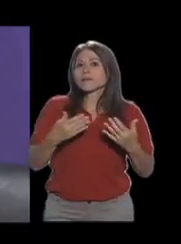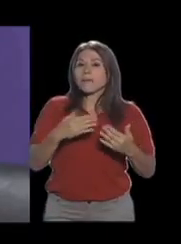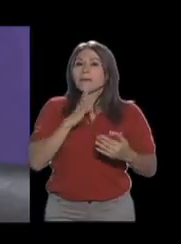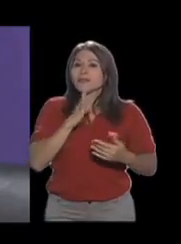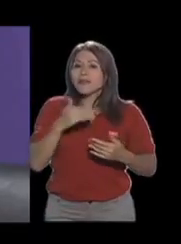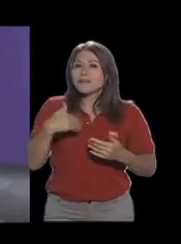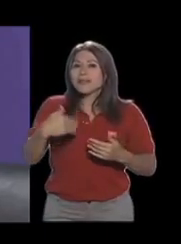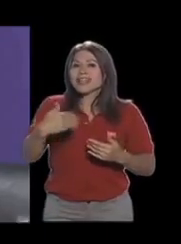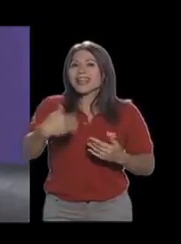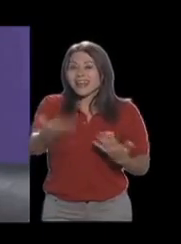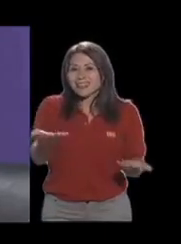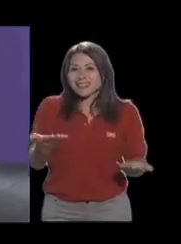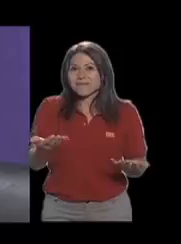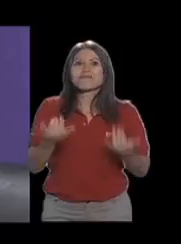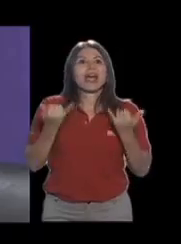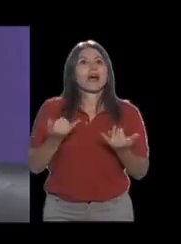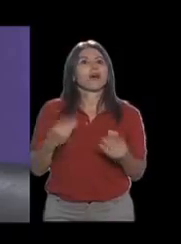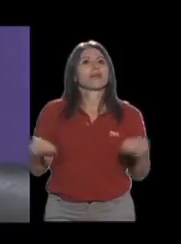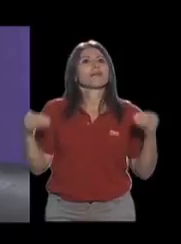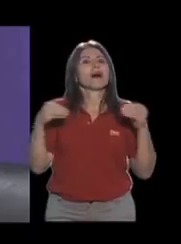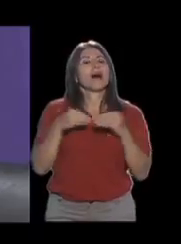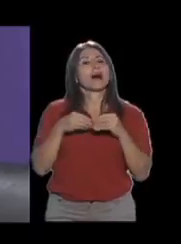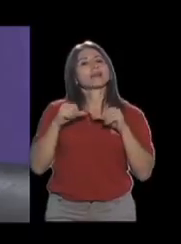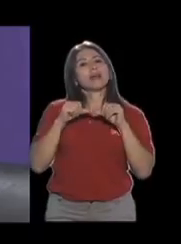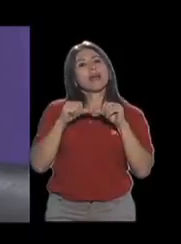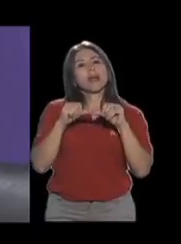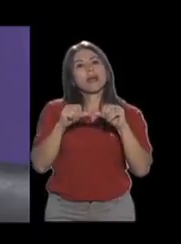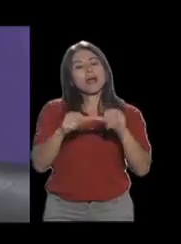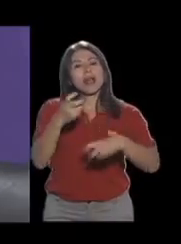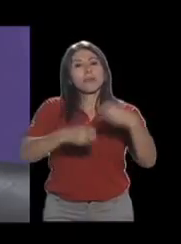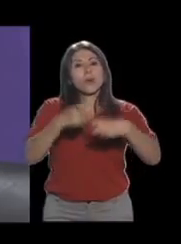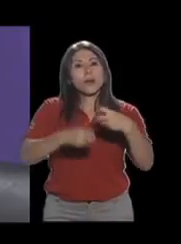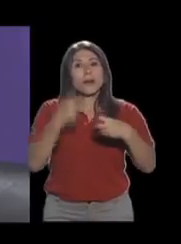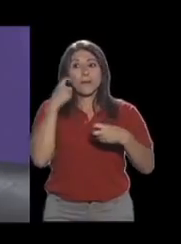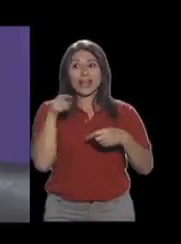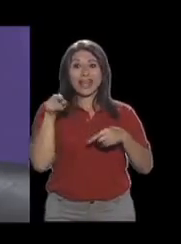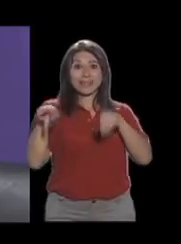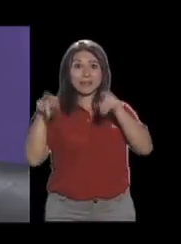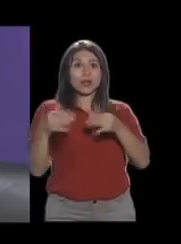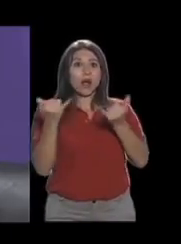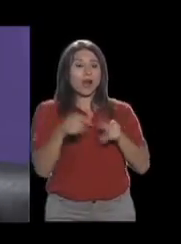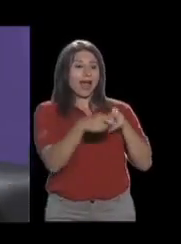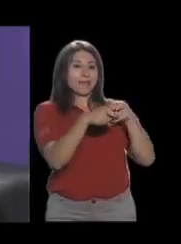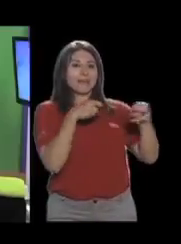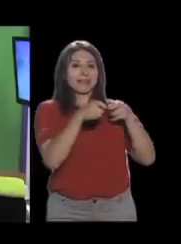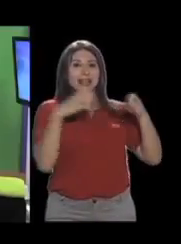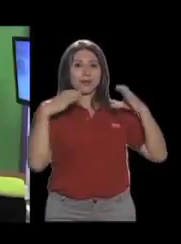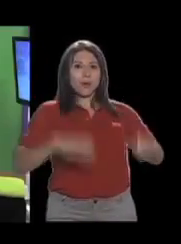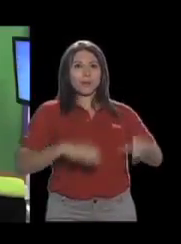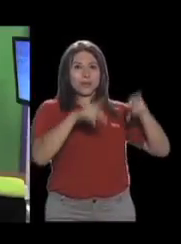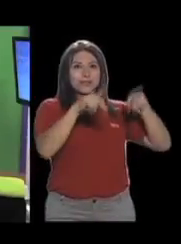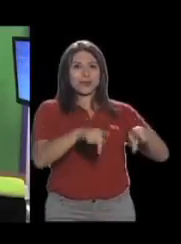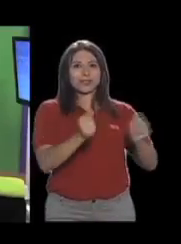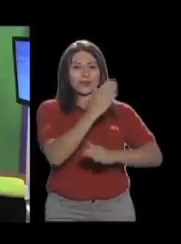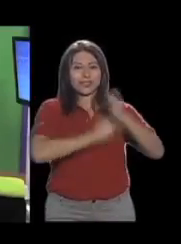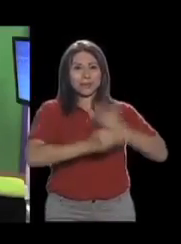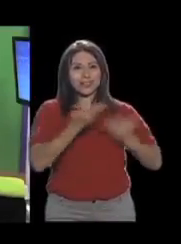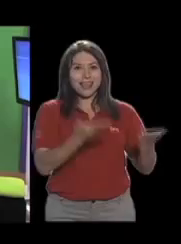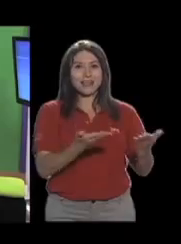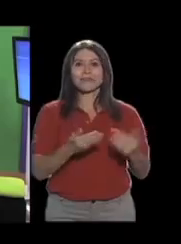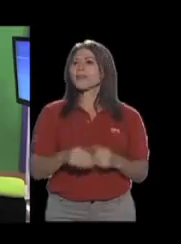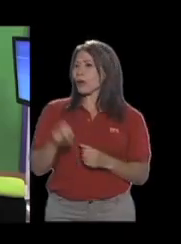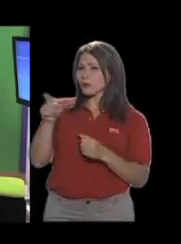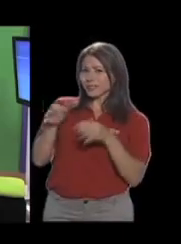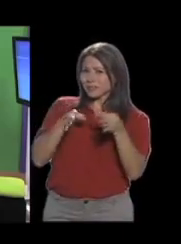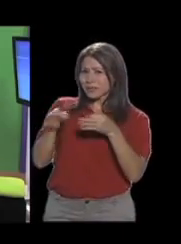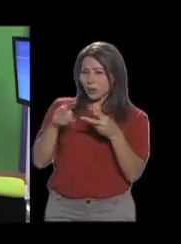que se ha estirado, ¿verdad?, por decir, a la administración del cuerpo de las personas con discapacidad. ¿Cómo pasan estas dos figuras que usted nos acaba de